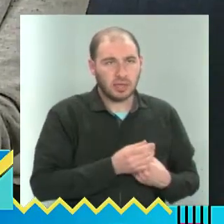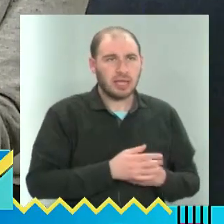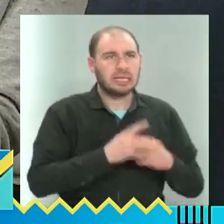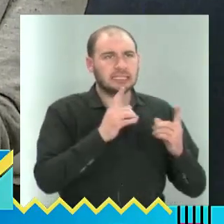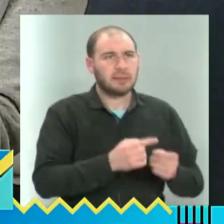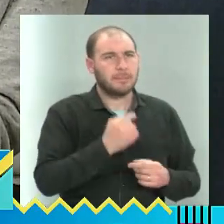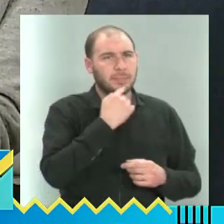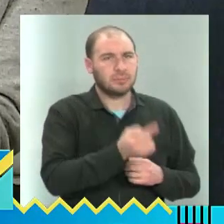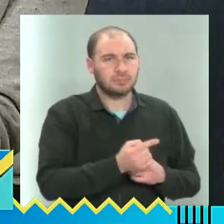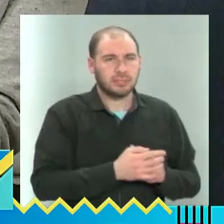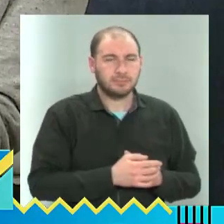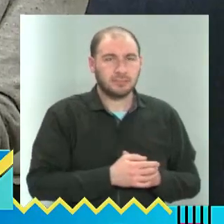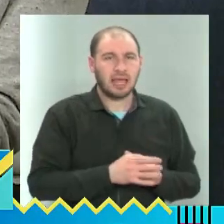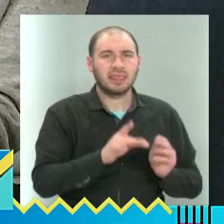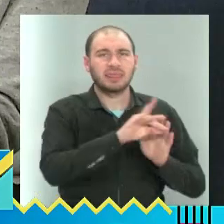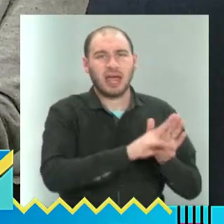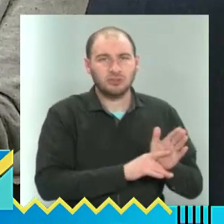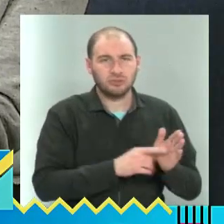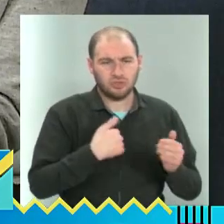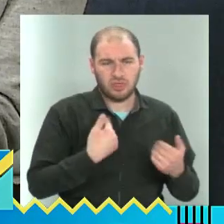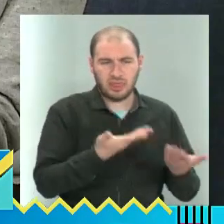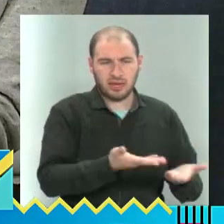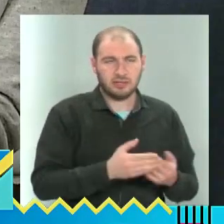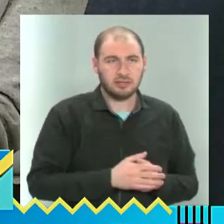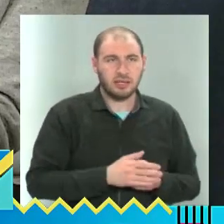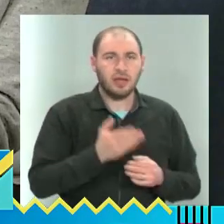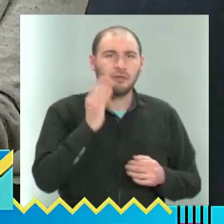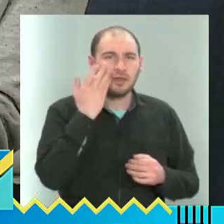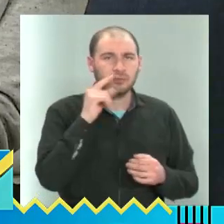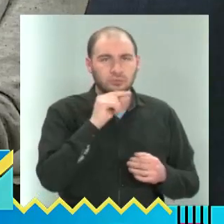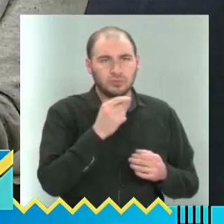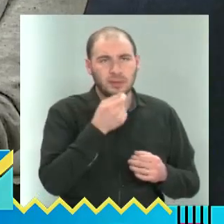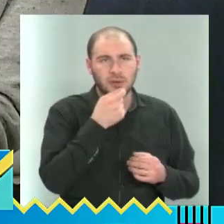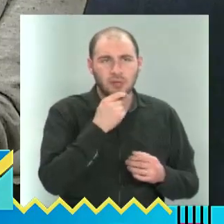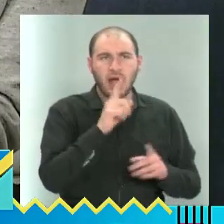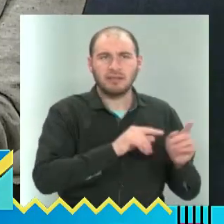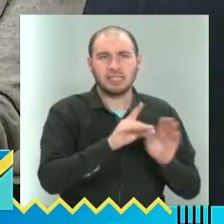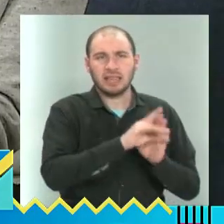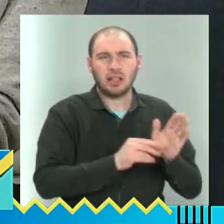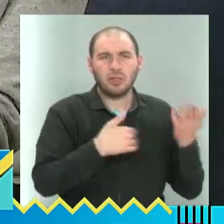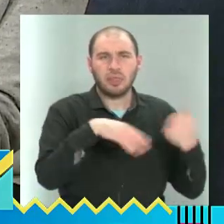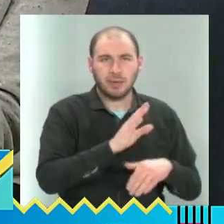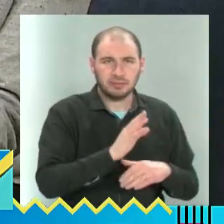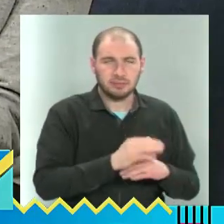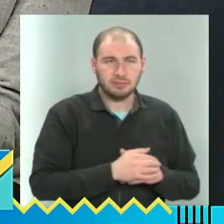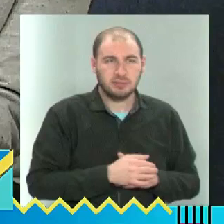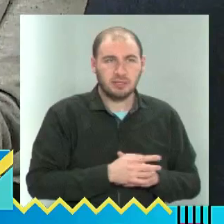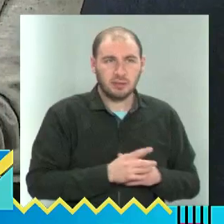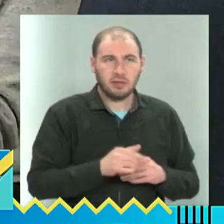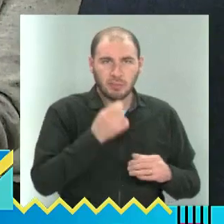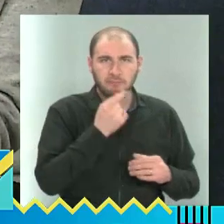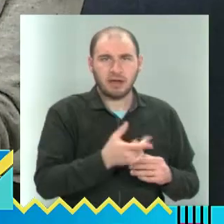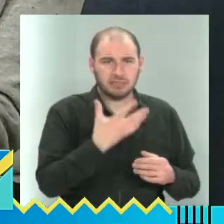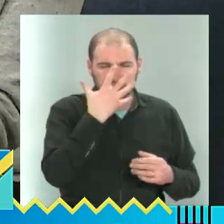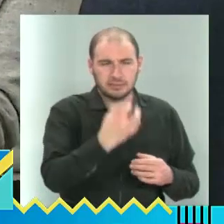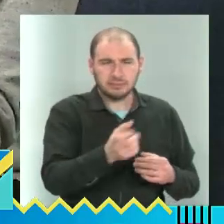también quiero consultarles acerca de los datos que uno brinda en las redes sociales. Quizás a veces brindamos datos de más que hacen que podamos entrar más rápido